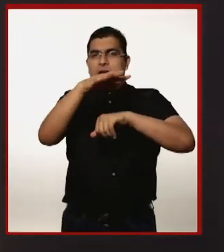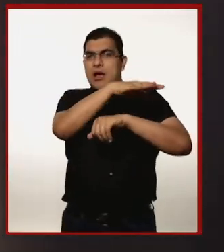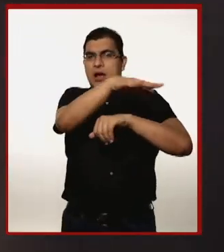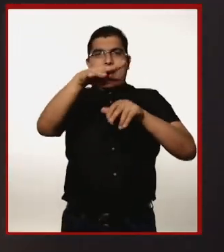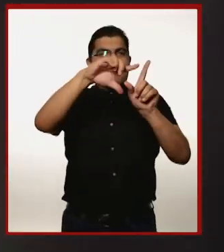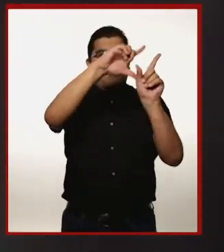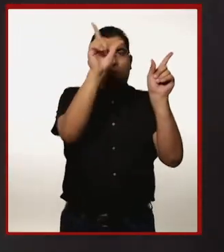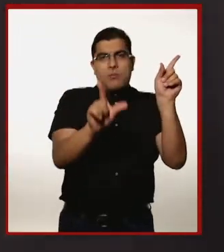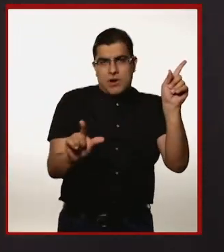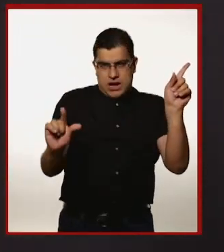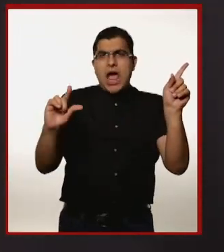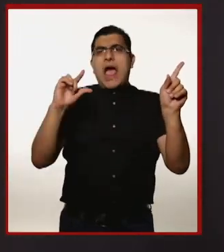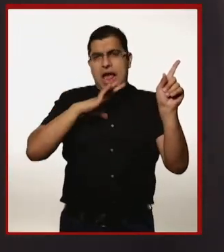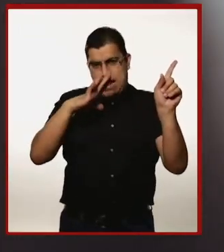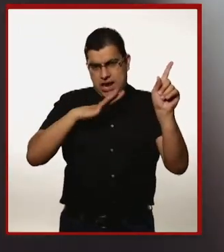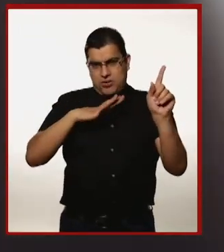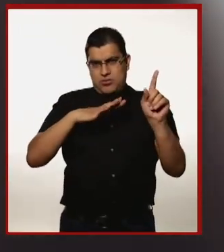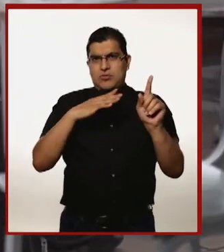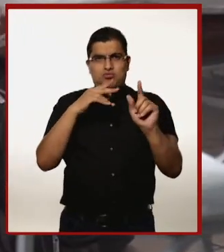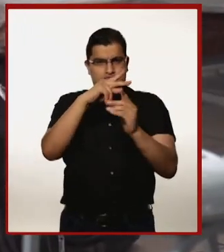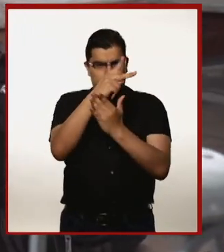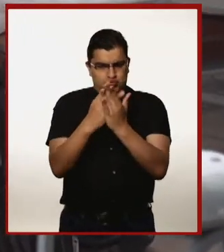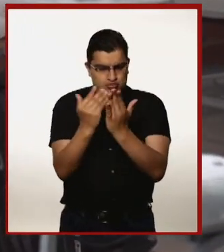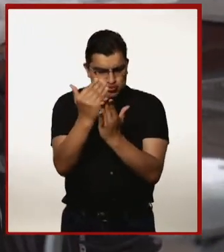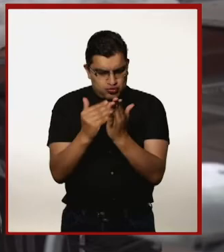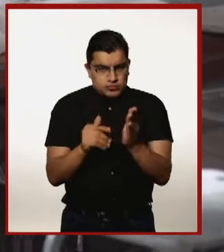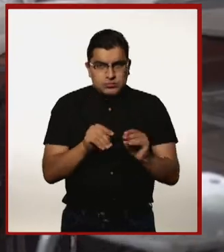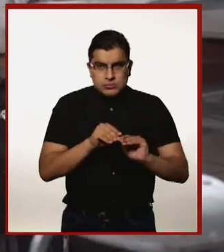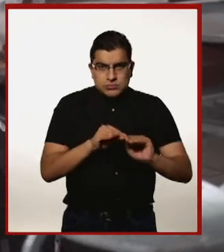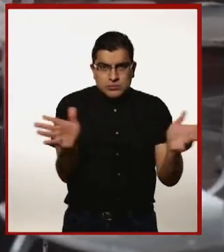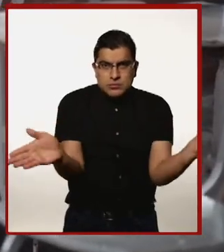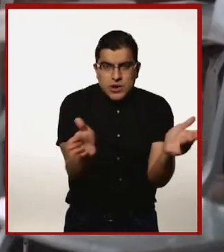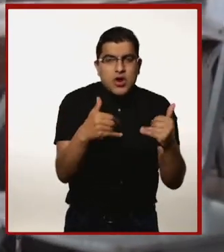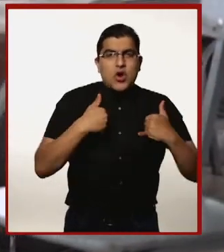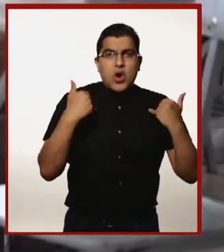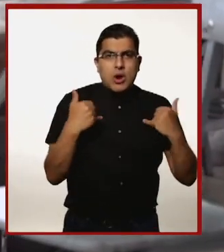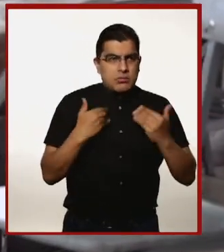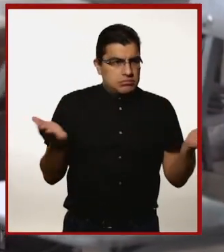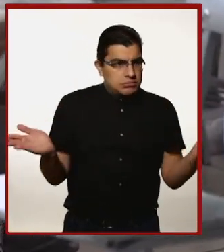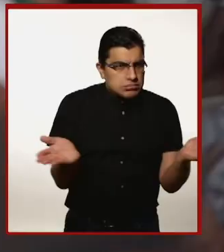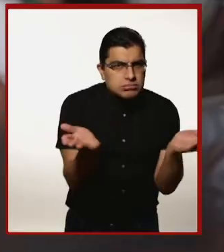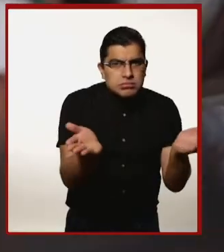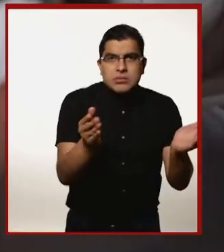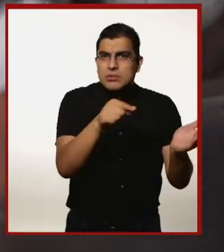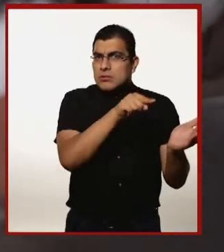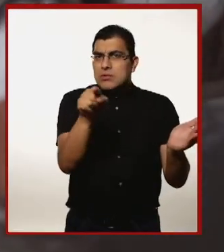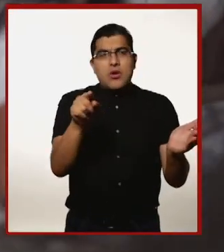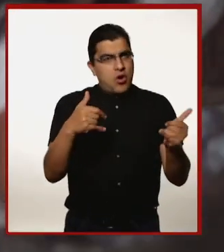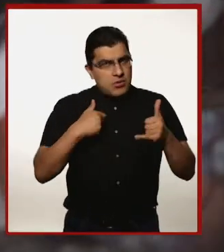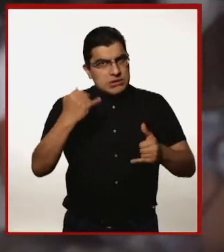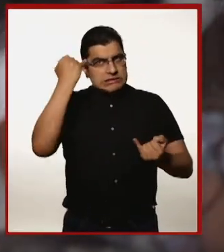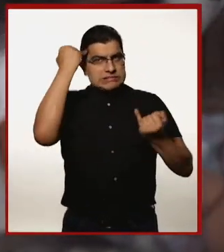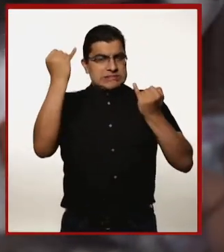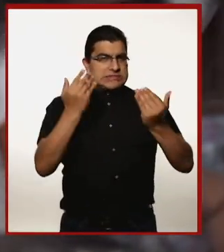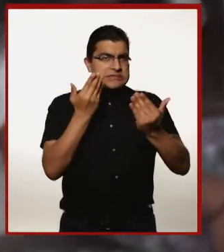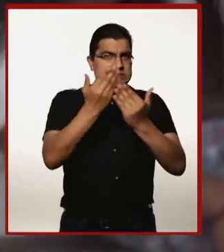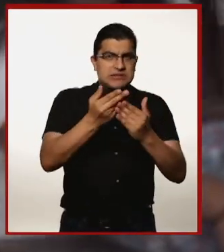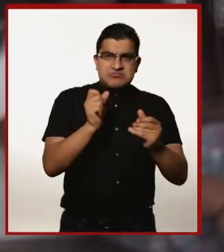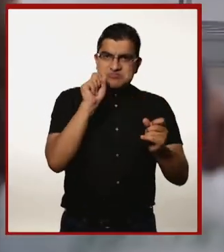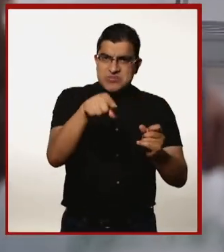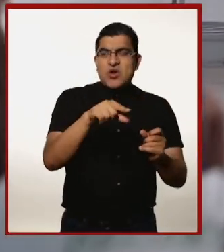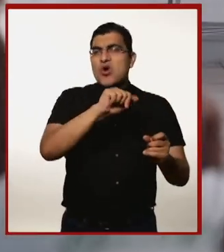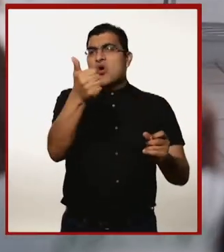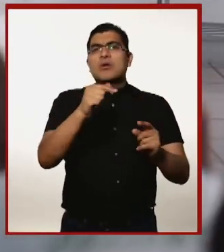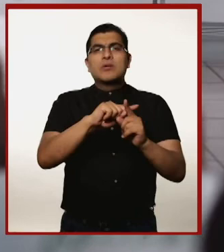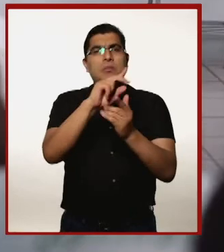todo el país y que me parece que es un ejemplo de un proyecto también que ha promovido, ha impulsado justo este tipo de iniciativas. En